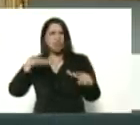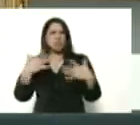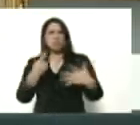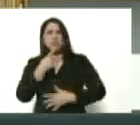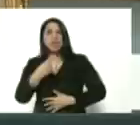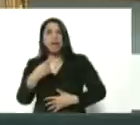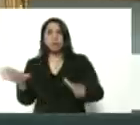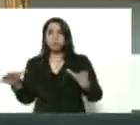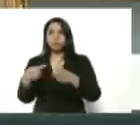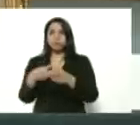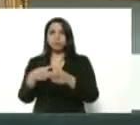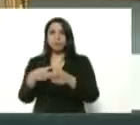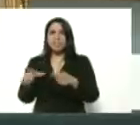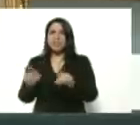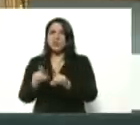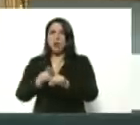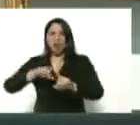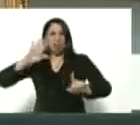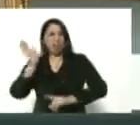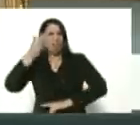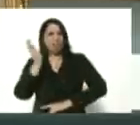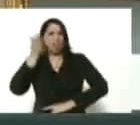Una especie de regaño,